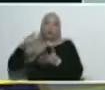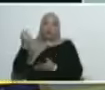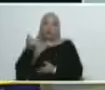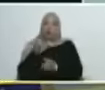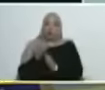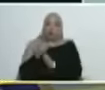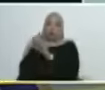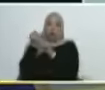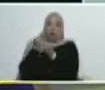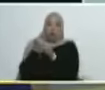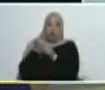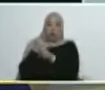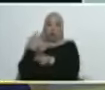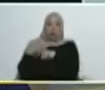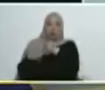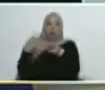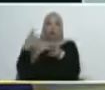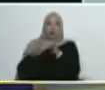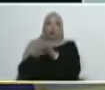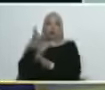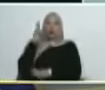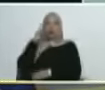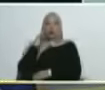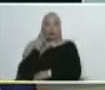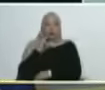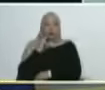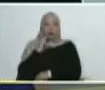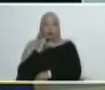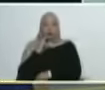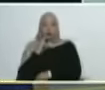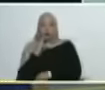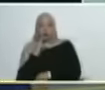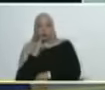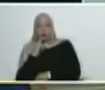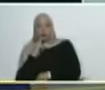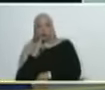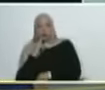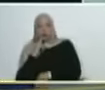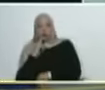liderazgo, la raíz de Bolívar,